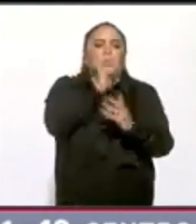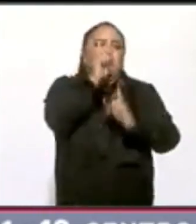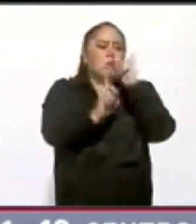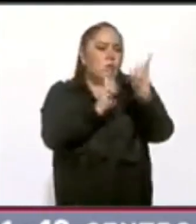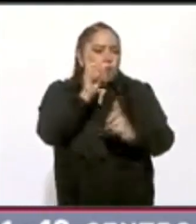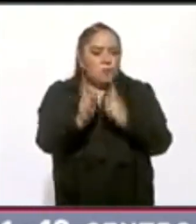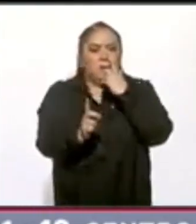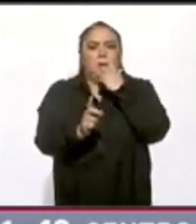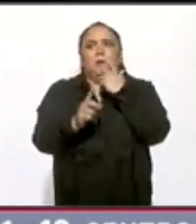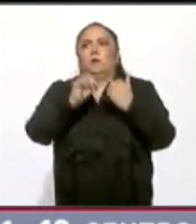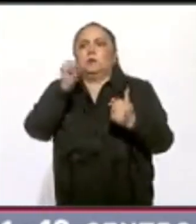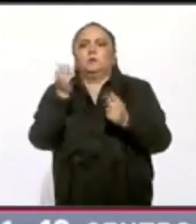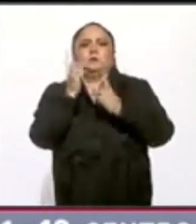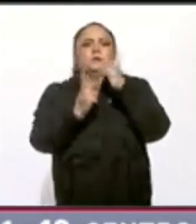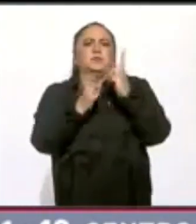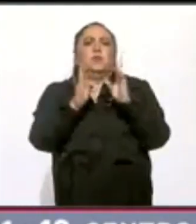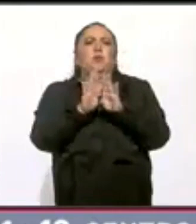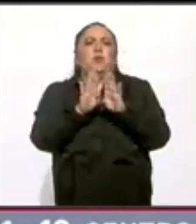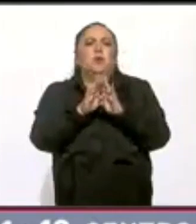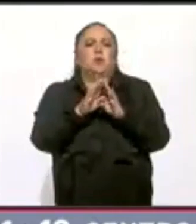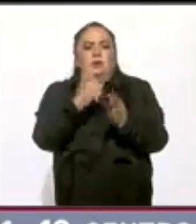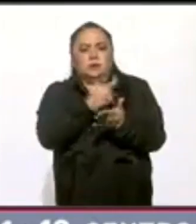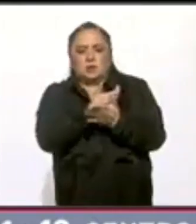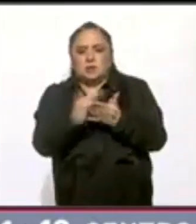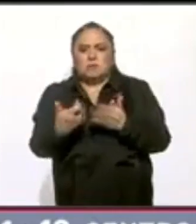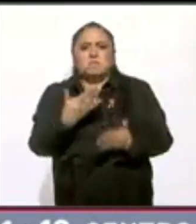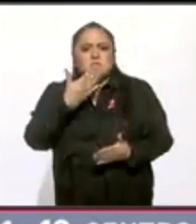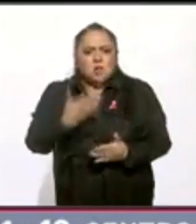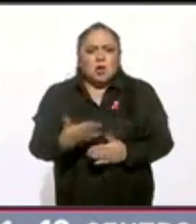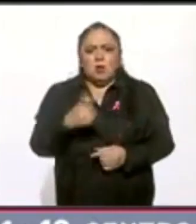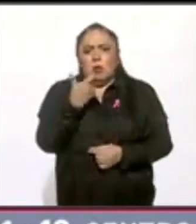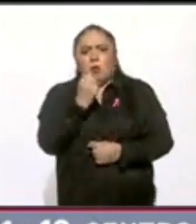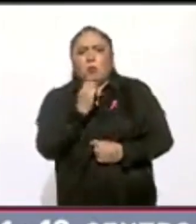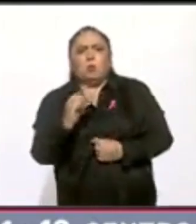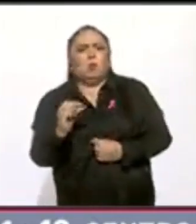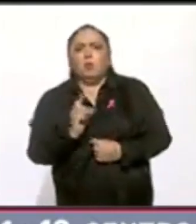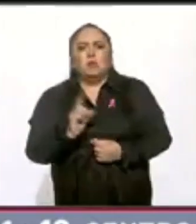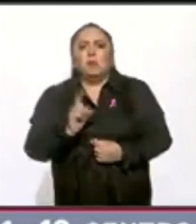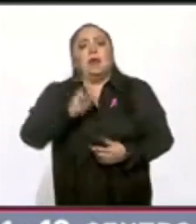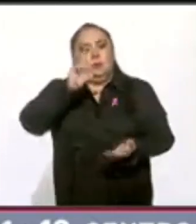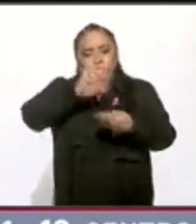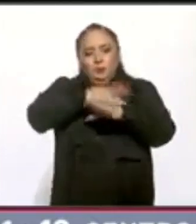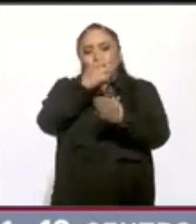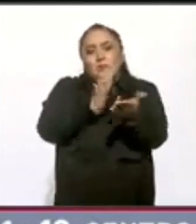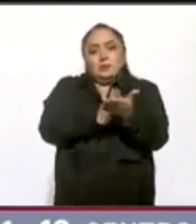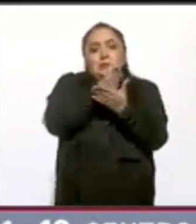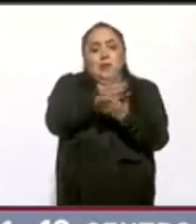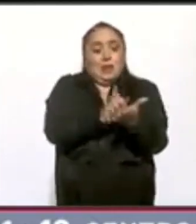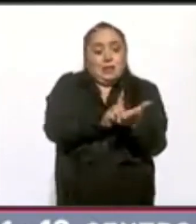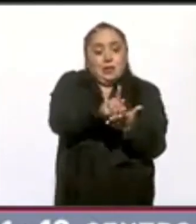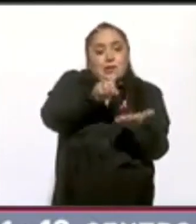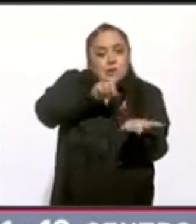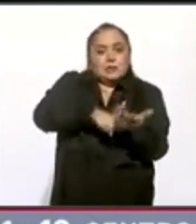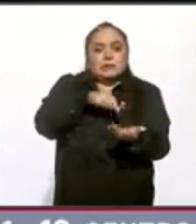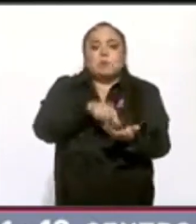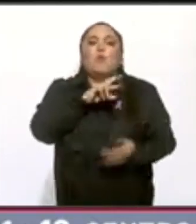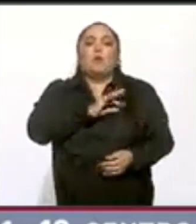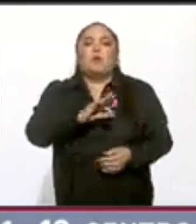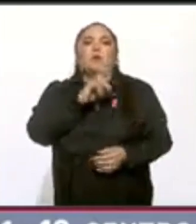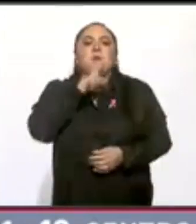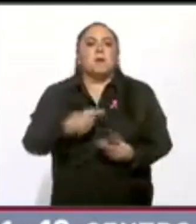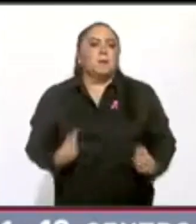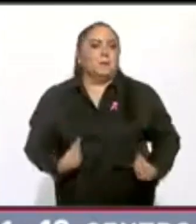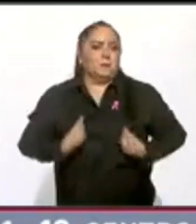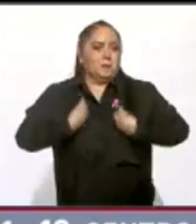deporte, el derecho a un salario digno. Entonces, a través del acceso a derechos es que se puede obtener una mejor calidad de